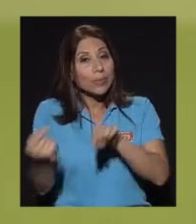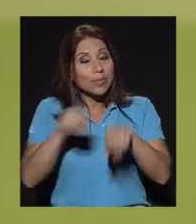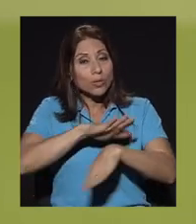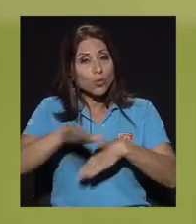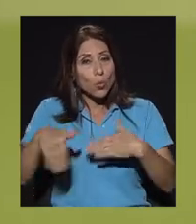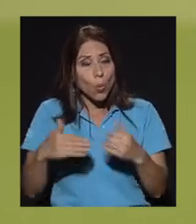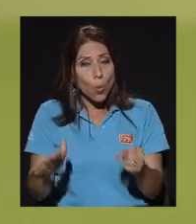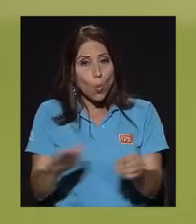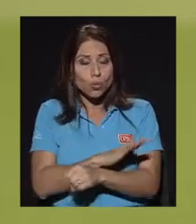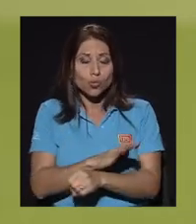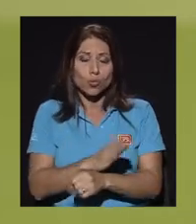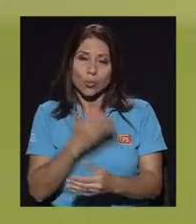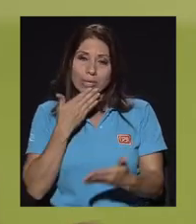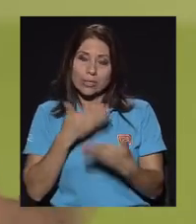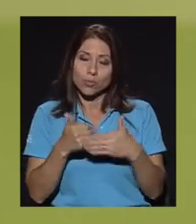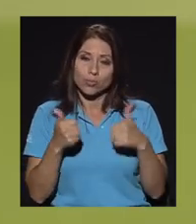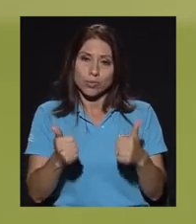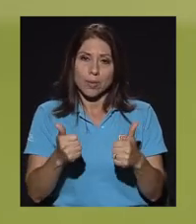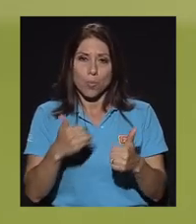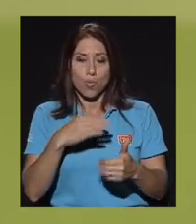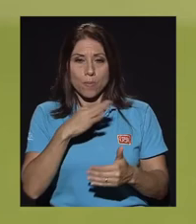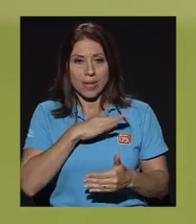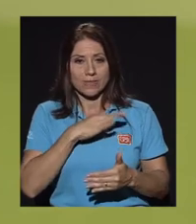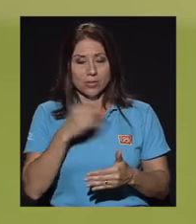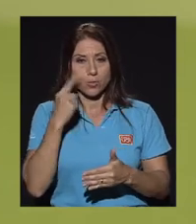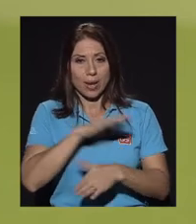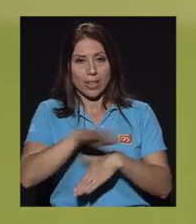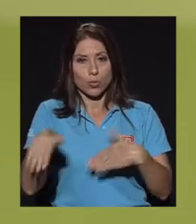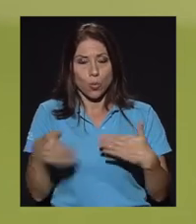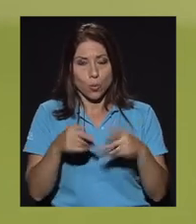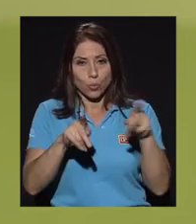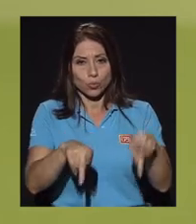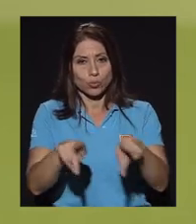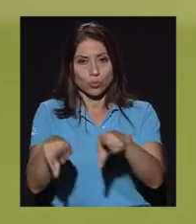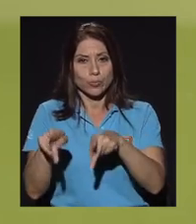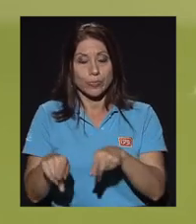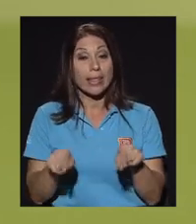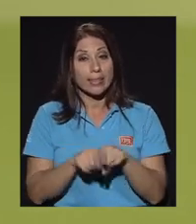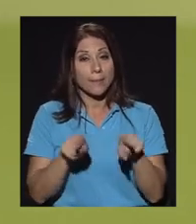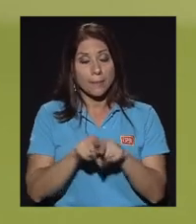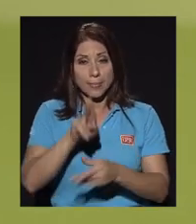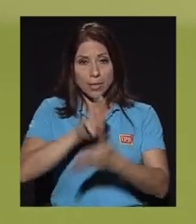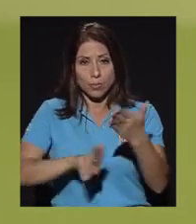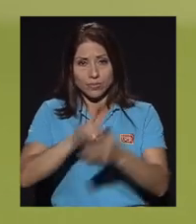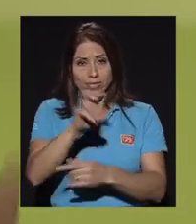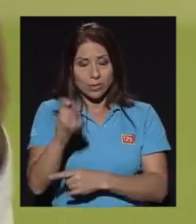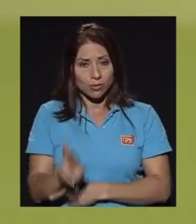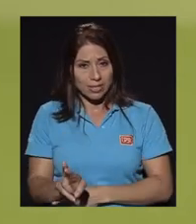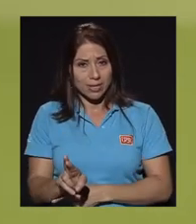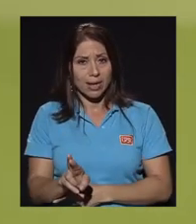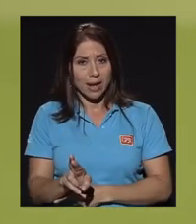muy beneficioso para todos. Por otro lado, también la Universidad de Costa Rica